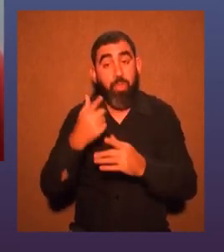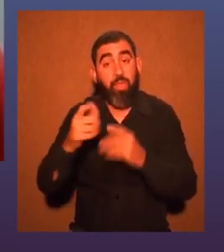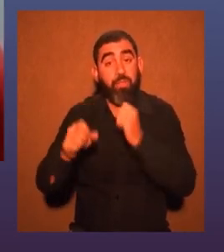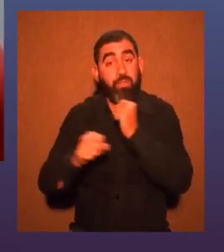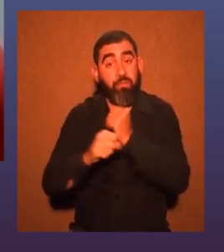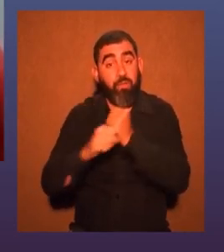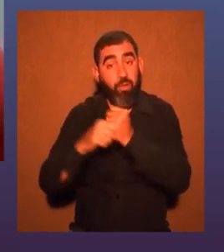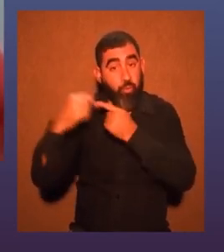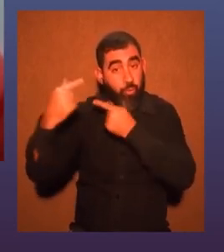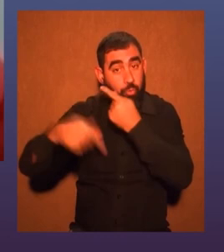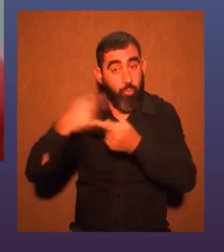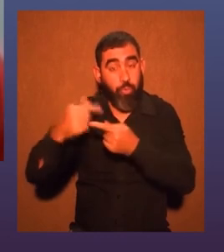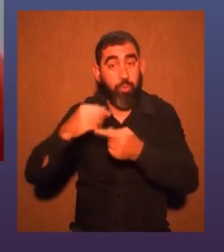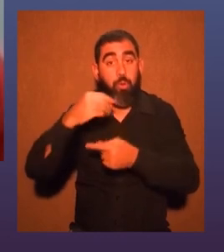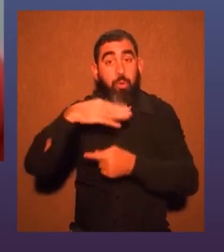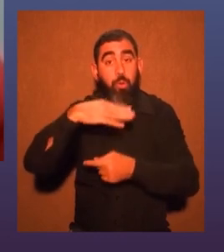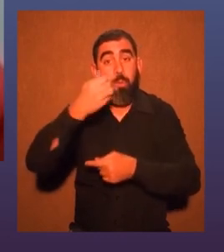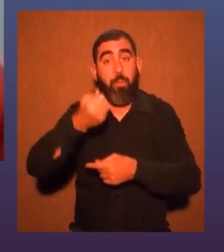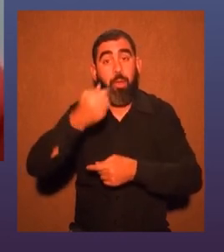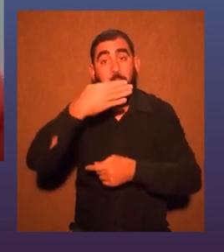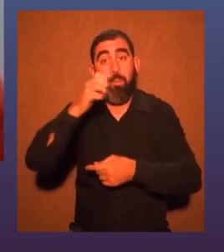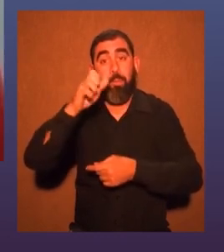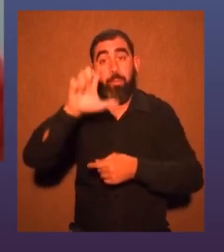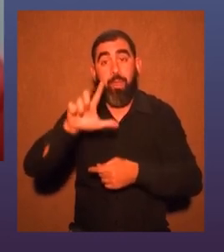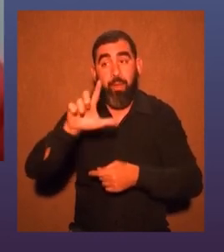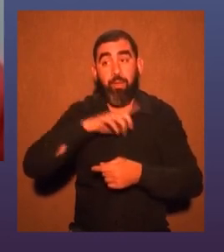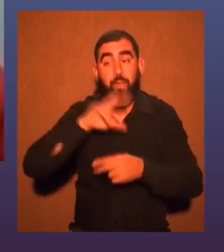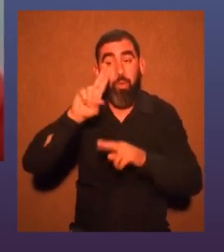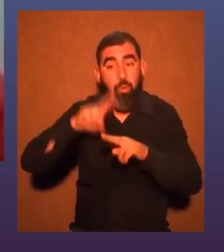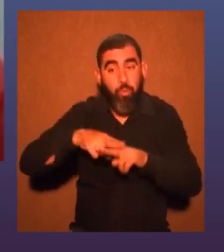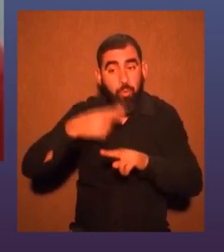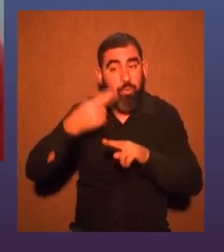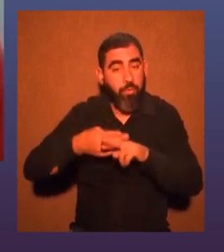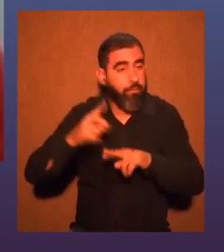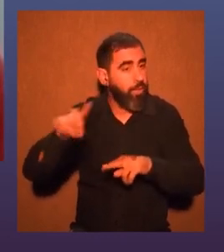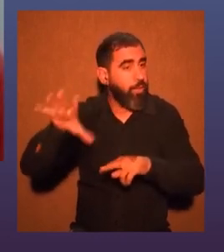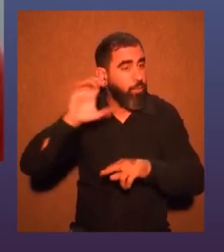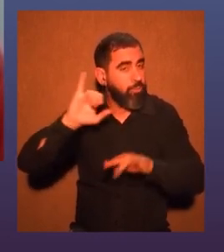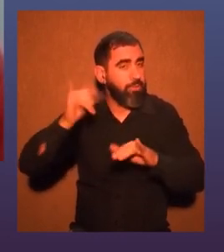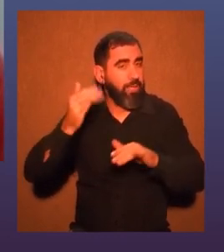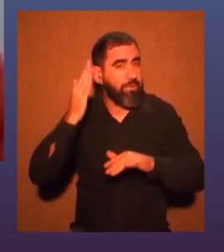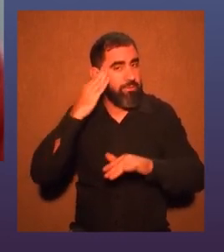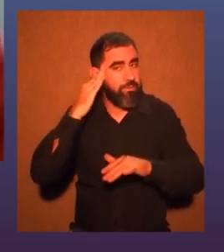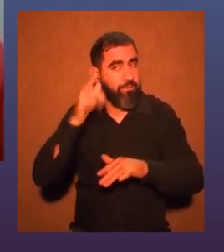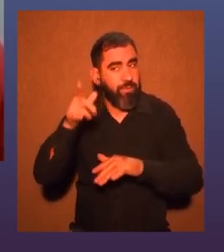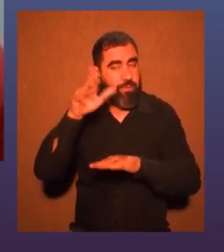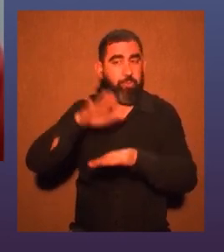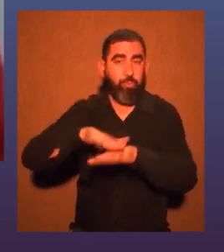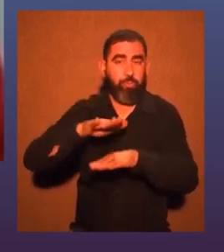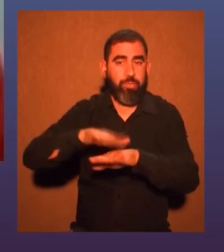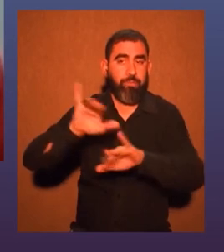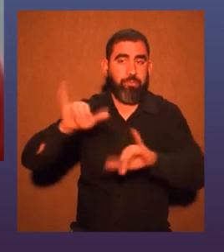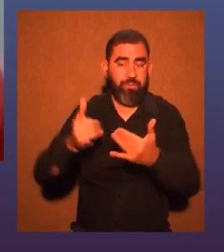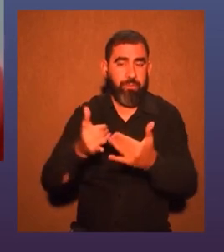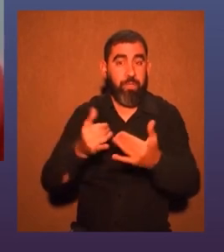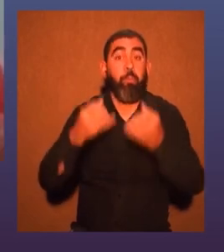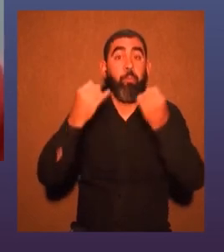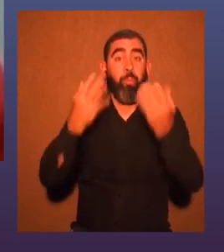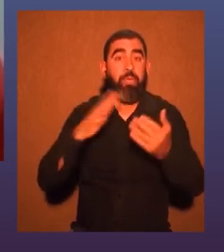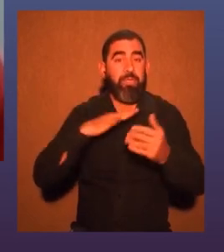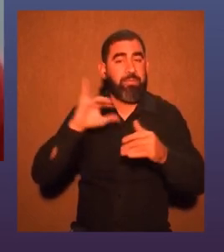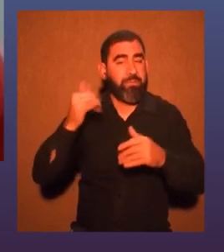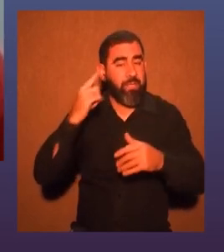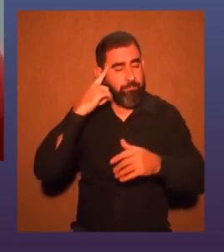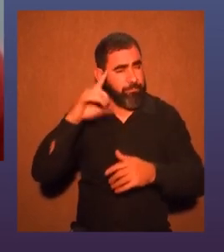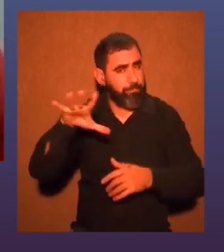pongo Babel, por ejemplo, y de repente aparecen los temas, y ya sé que este es de Luciano y este es del otro, ¿no? Porque como ya los